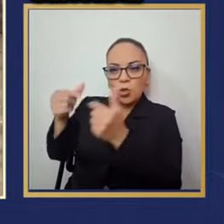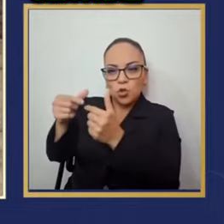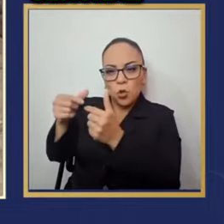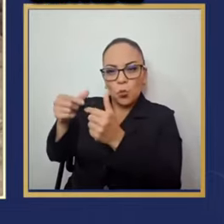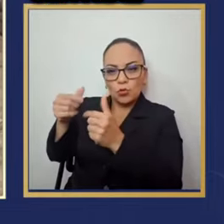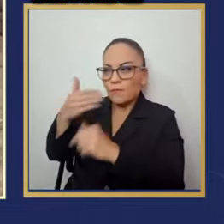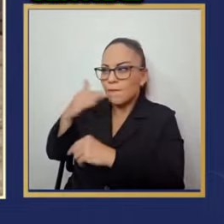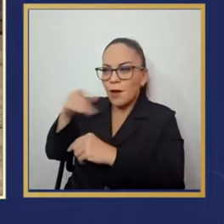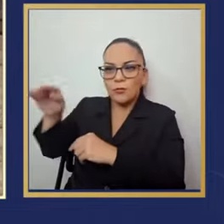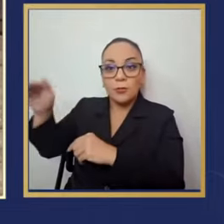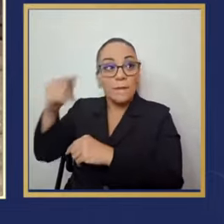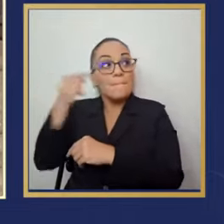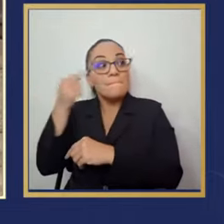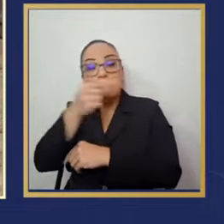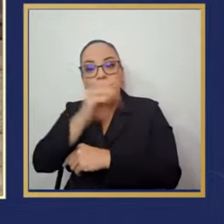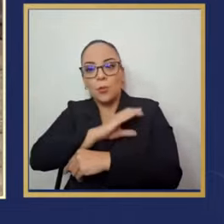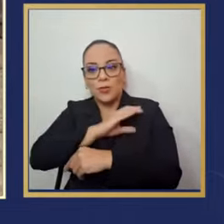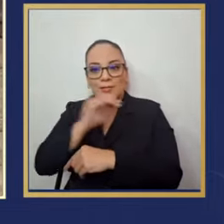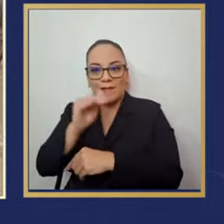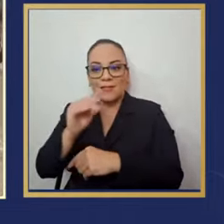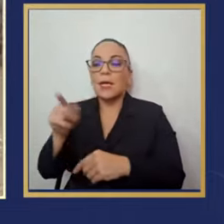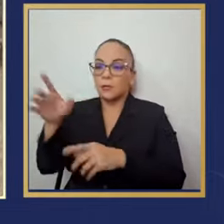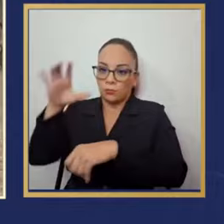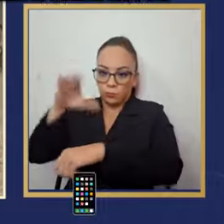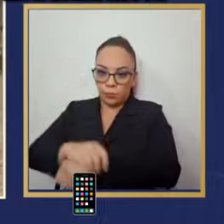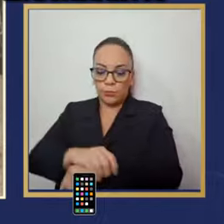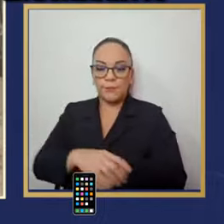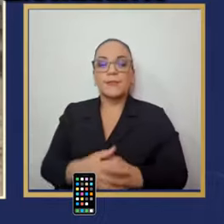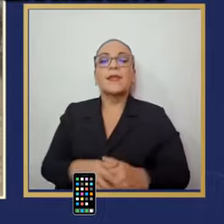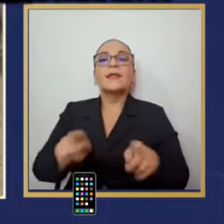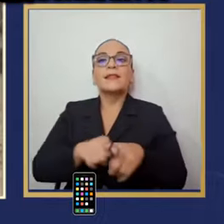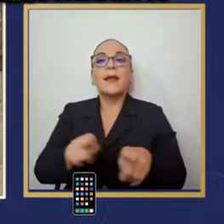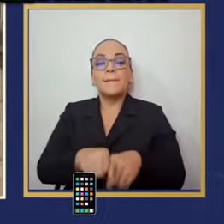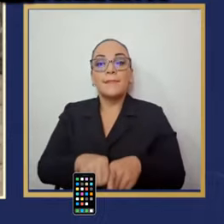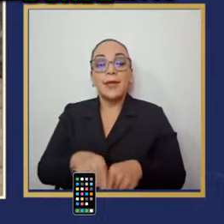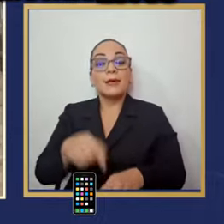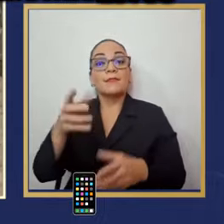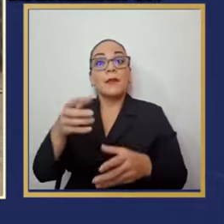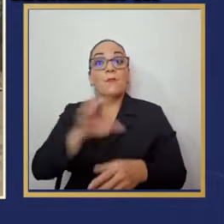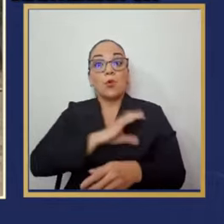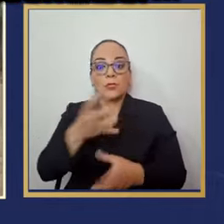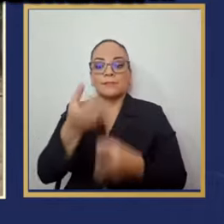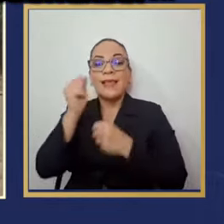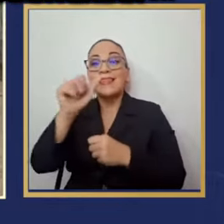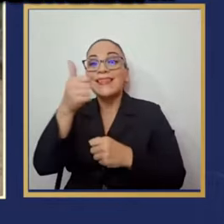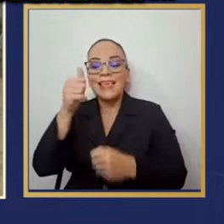Pacífico Central, la decomisó de 10 radios de comunicación, en donde